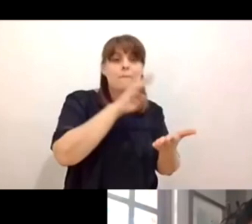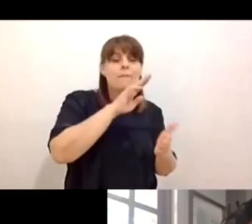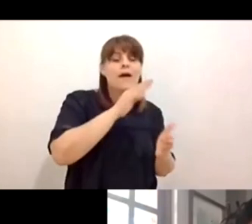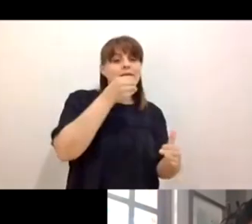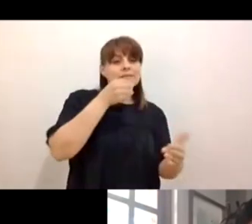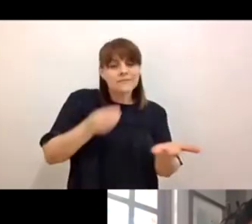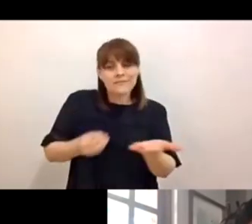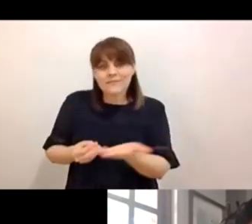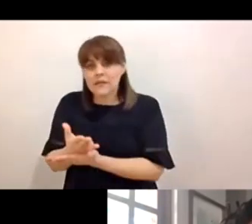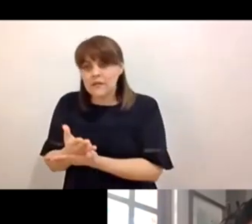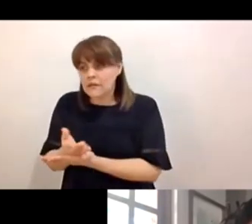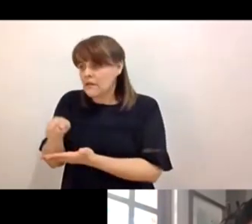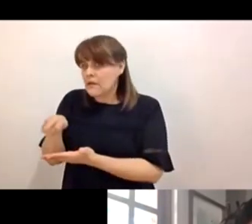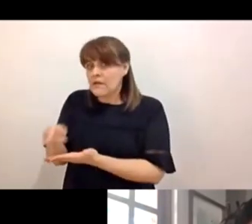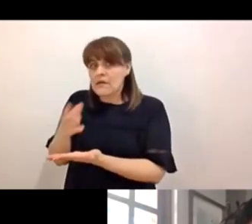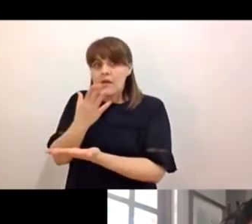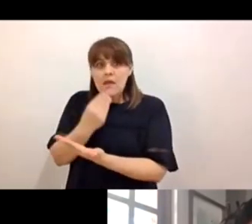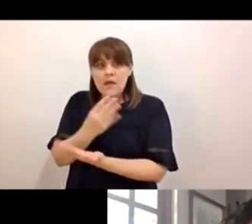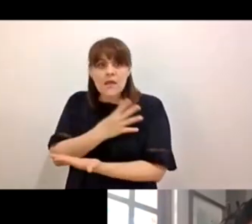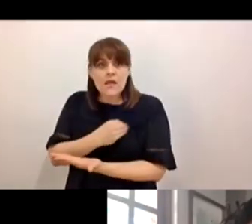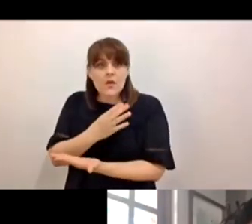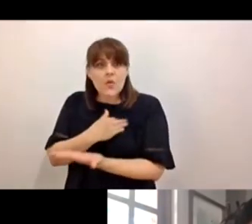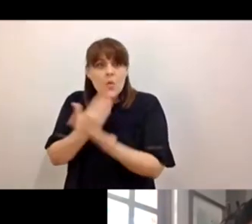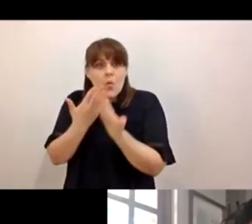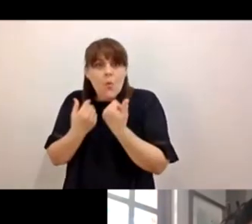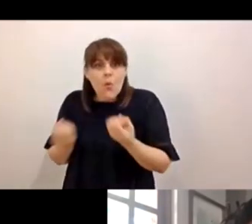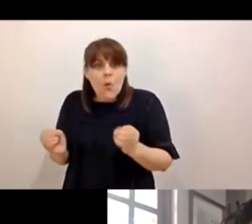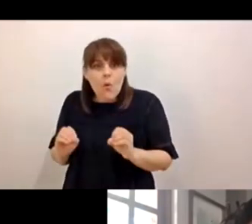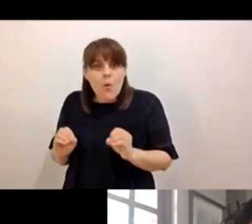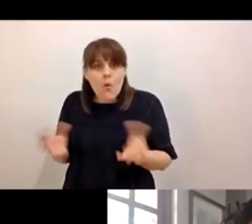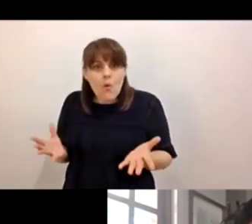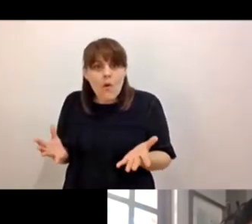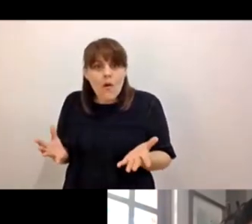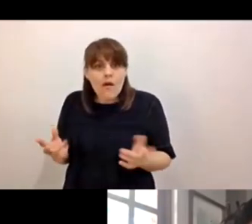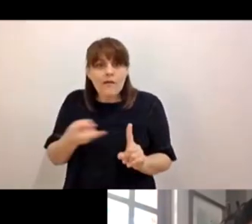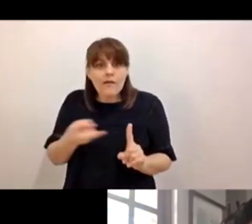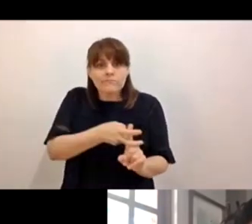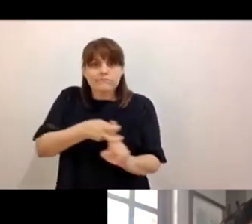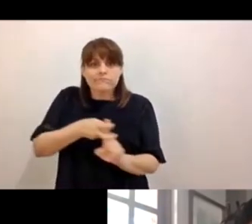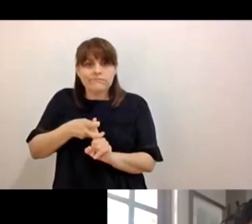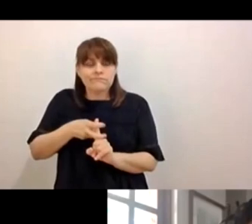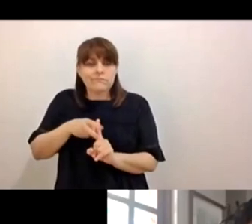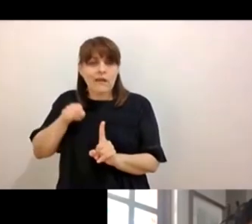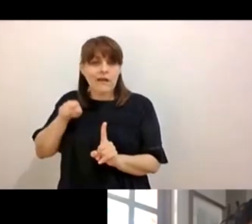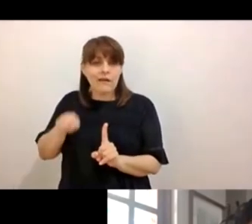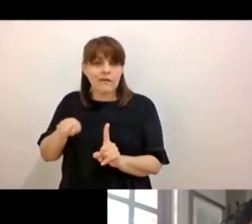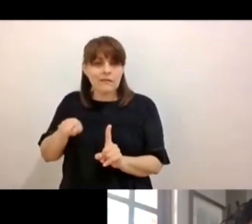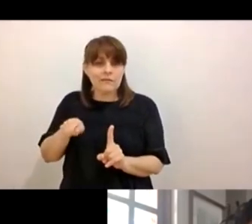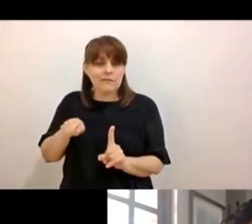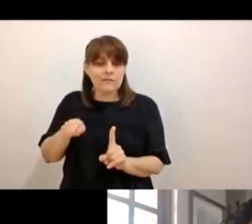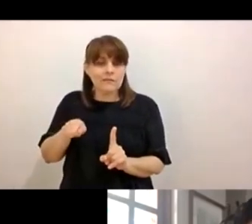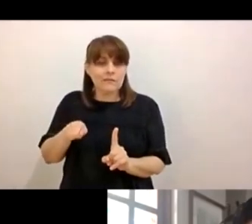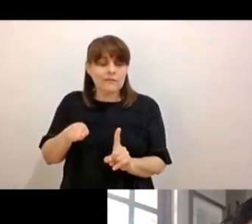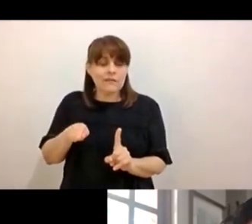él ya no estaba José Antonio fue secuestrado y se le encontró